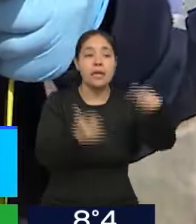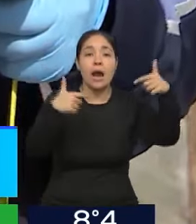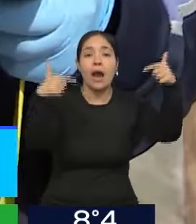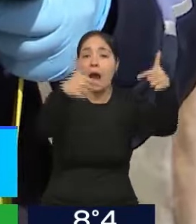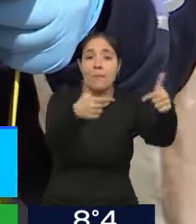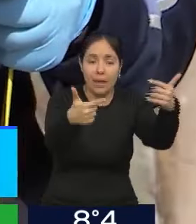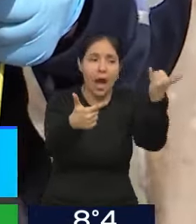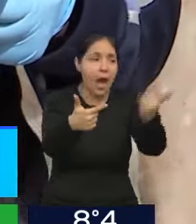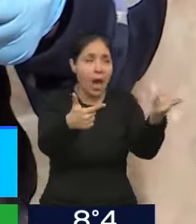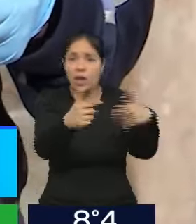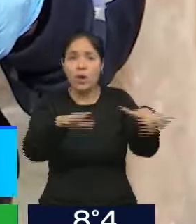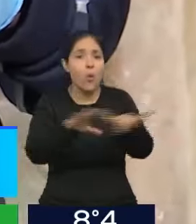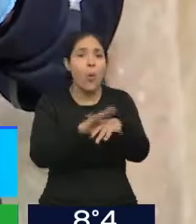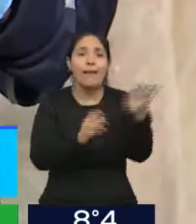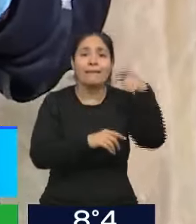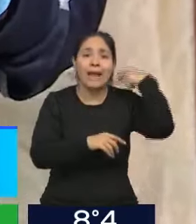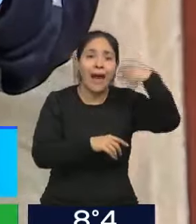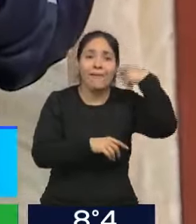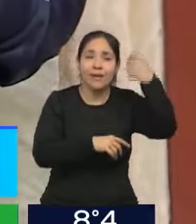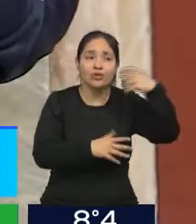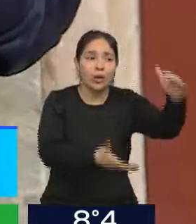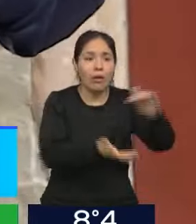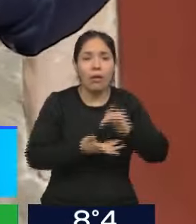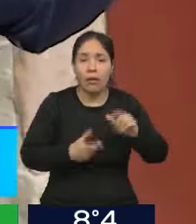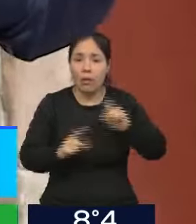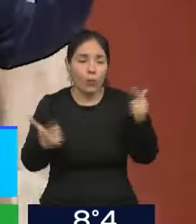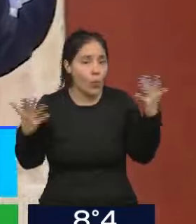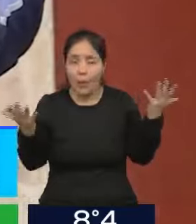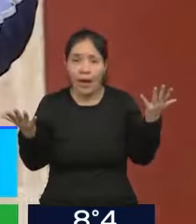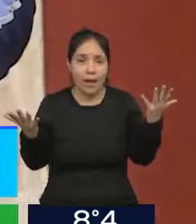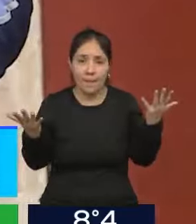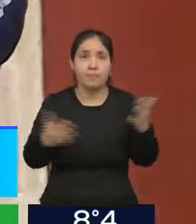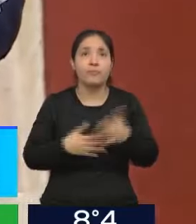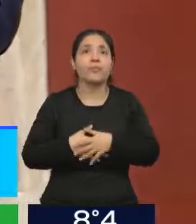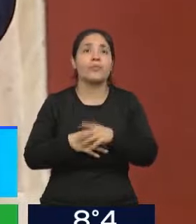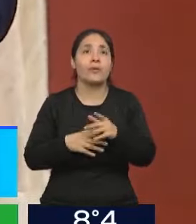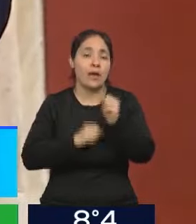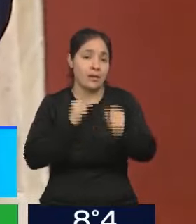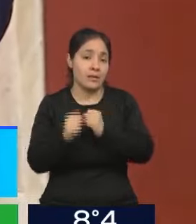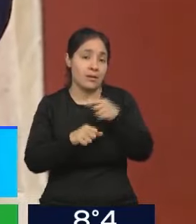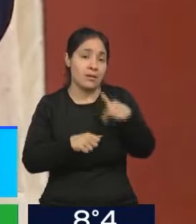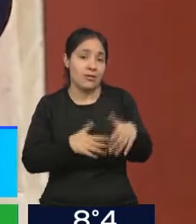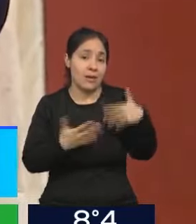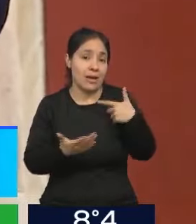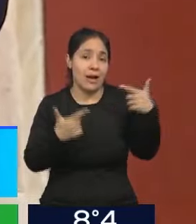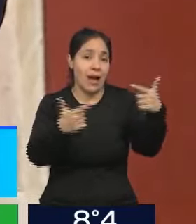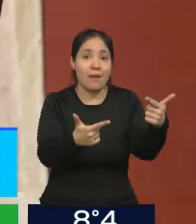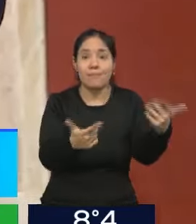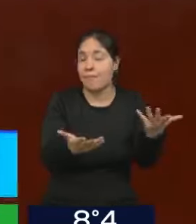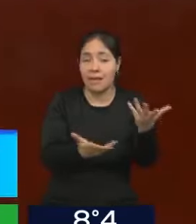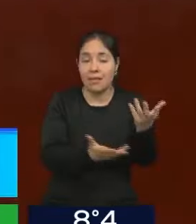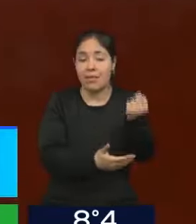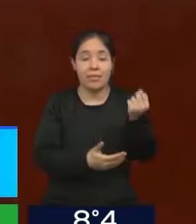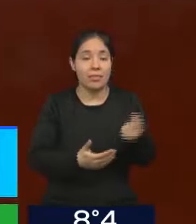seguridad. Y al momento que ya nosotros tomamos la representación de la querella, ya las cámaras ya no se habían podido